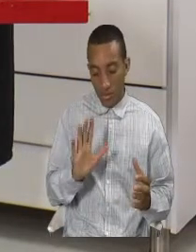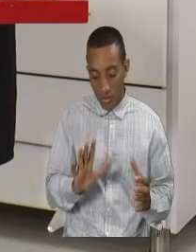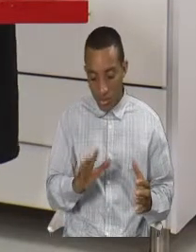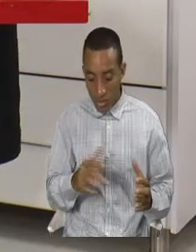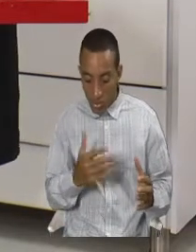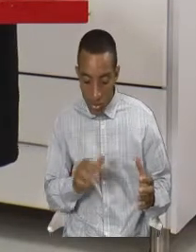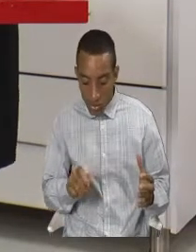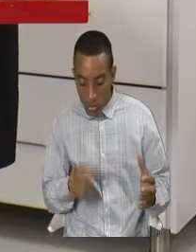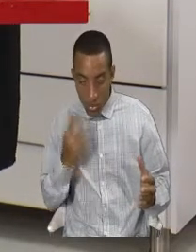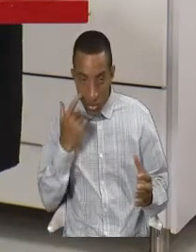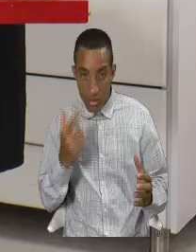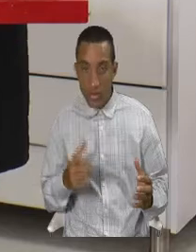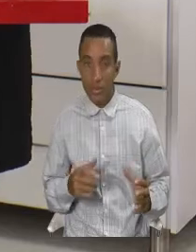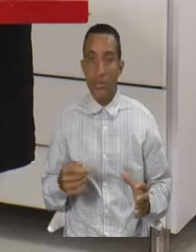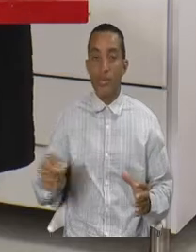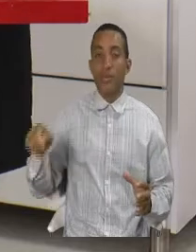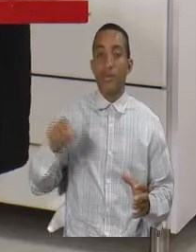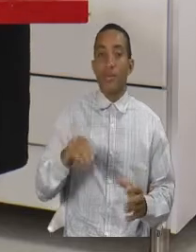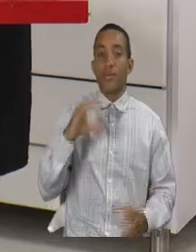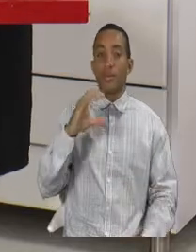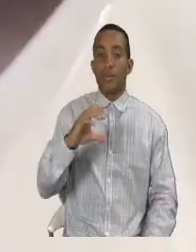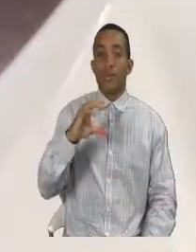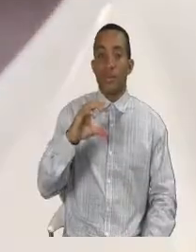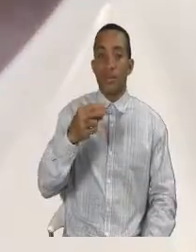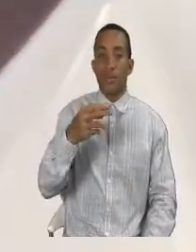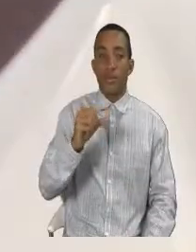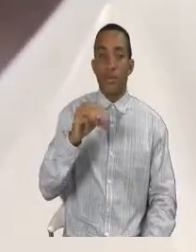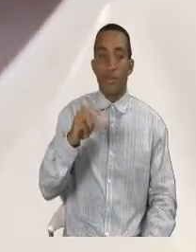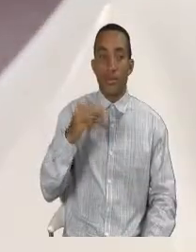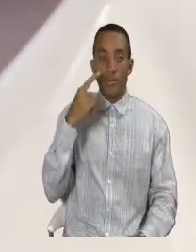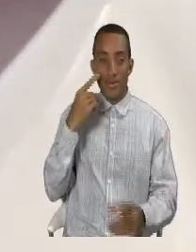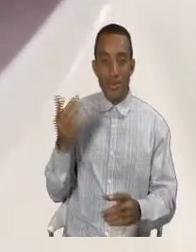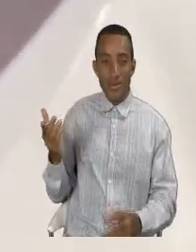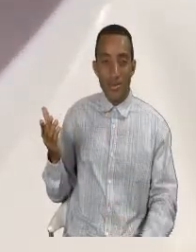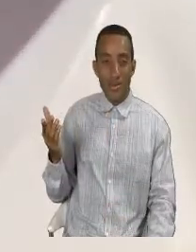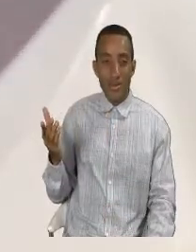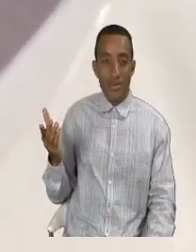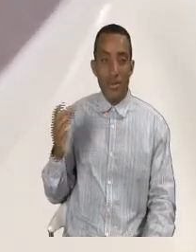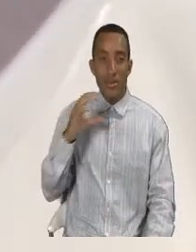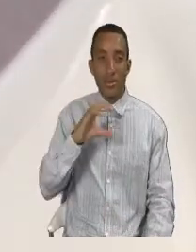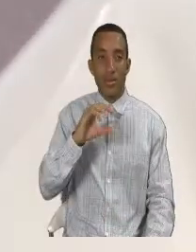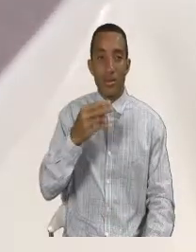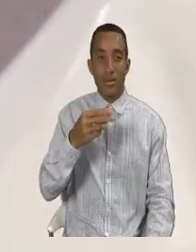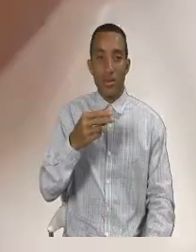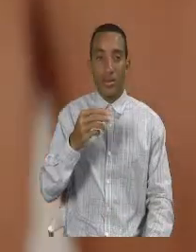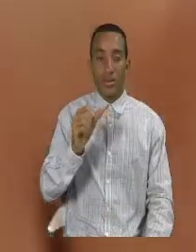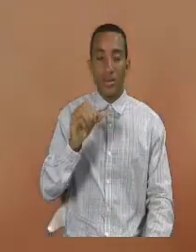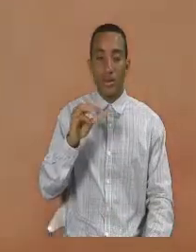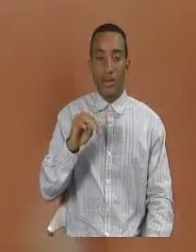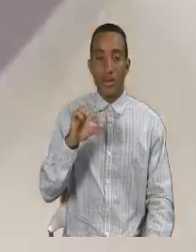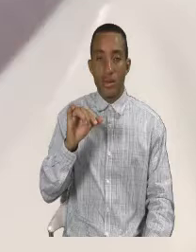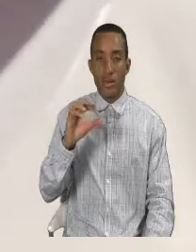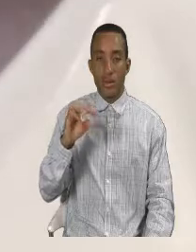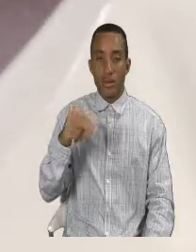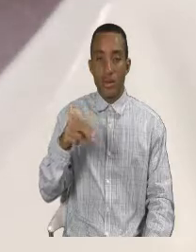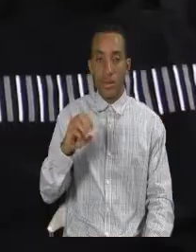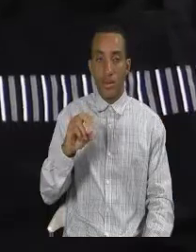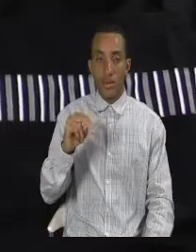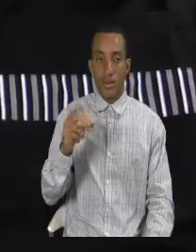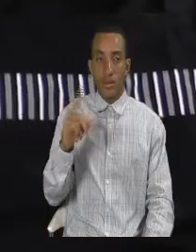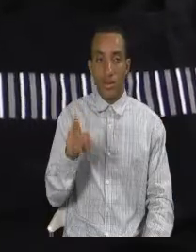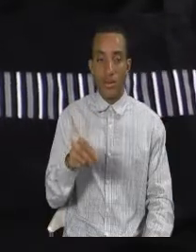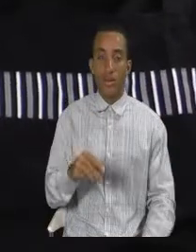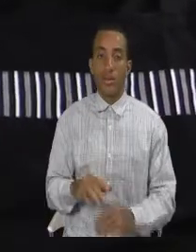champiñones del corte que deseen. Si las láminas lo pueden hacer, si no les gusta de pronto encontrar